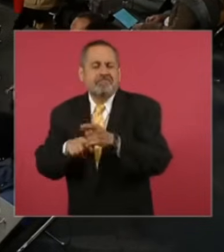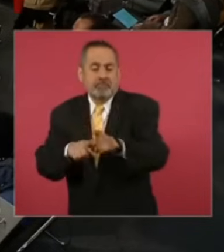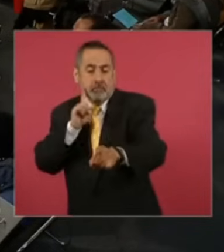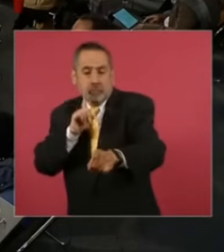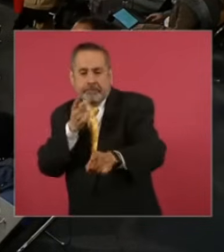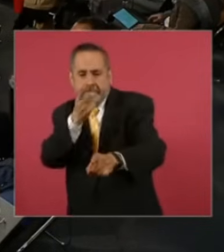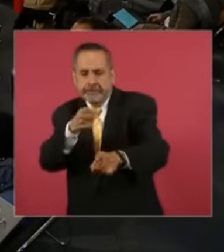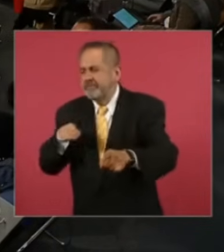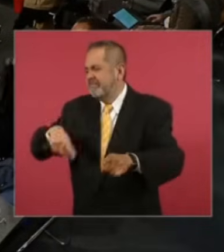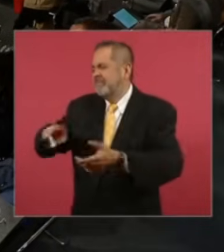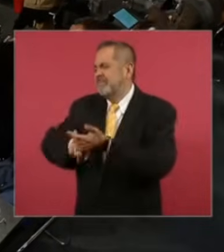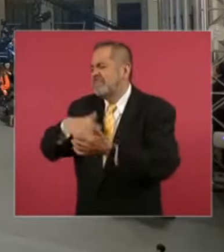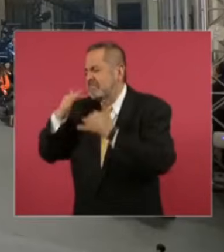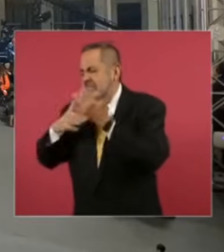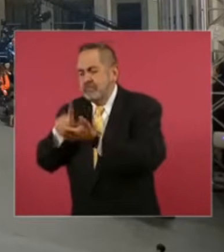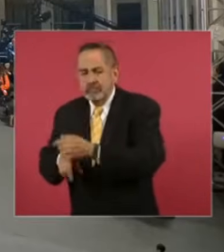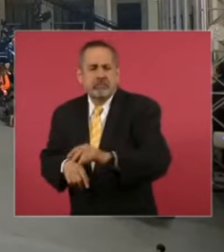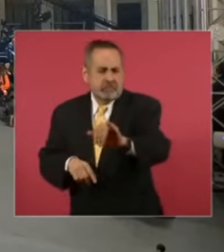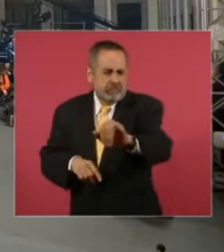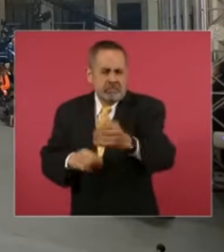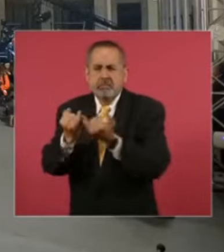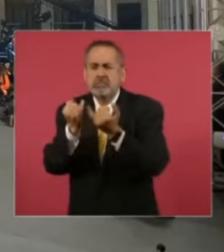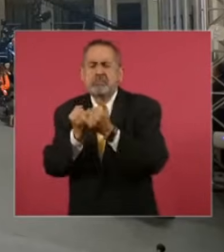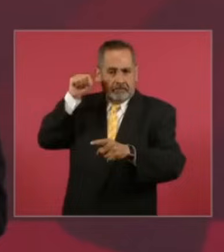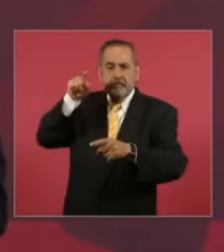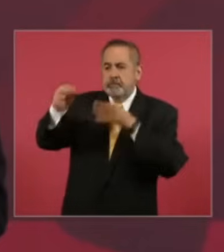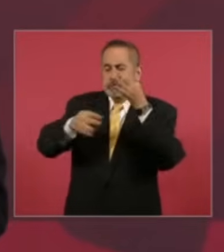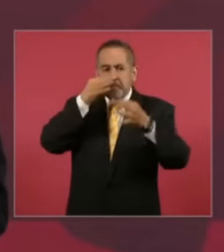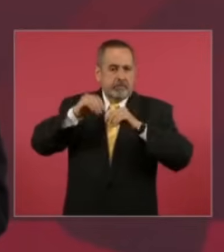amigas, vamos a escuchar al presidente.